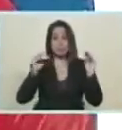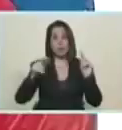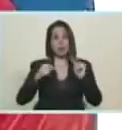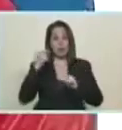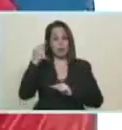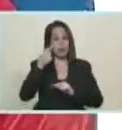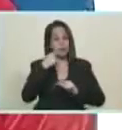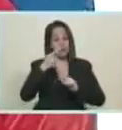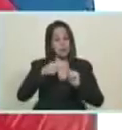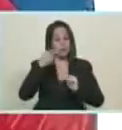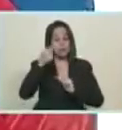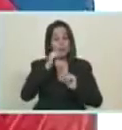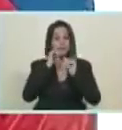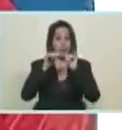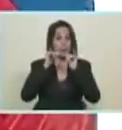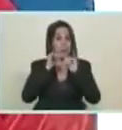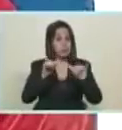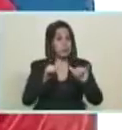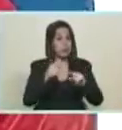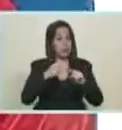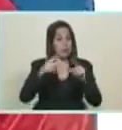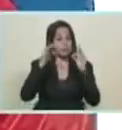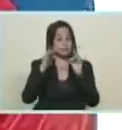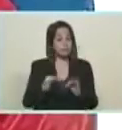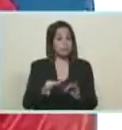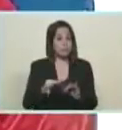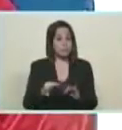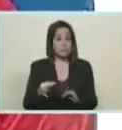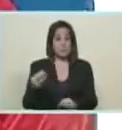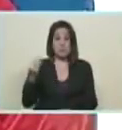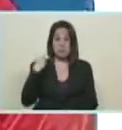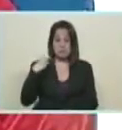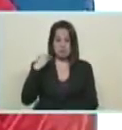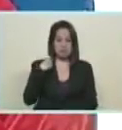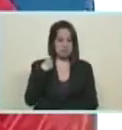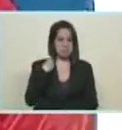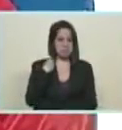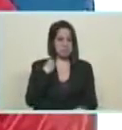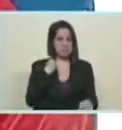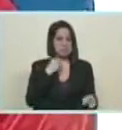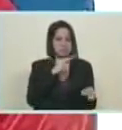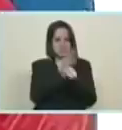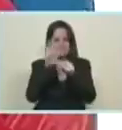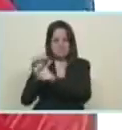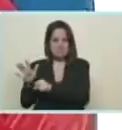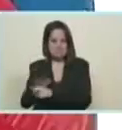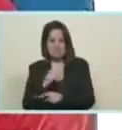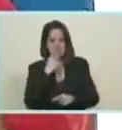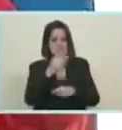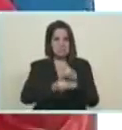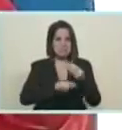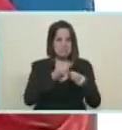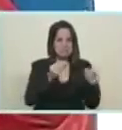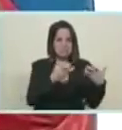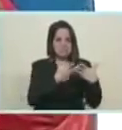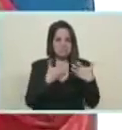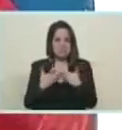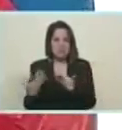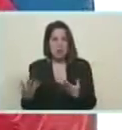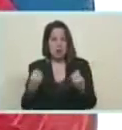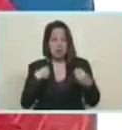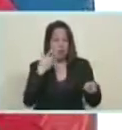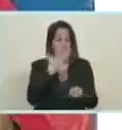sabrán, pero tengan la seguridad que yo no voy a taparear a nadie. El que se metió a corrupto tiene que pagar